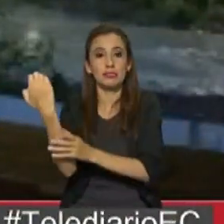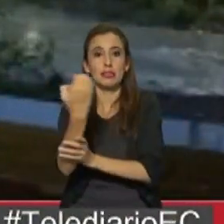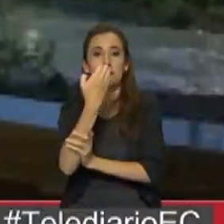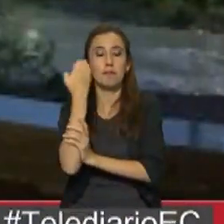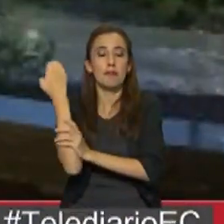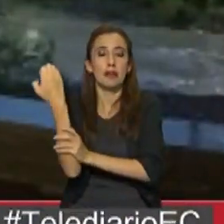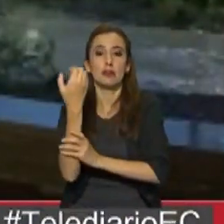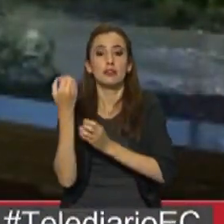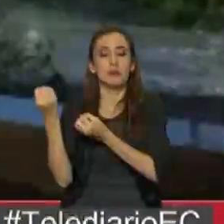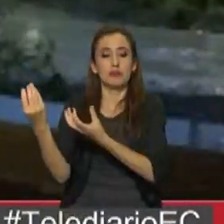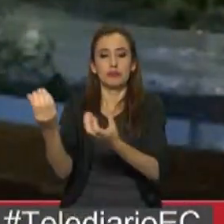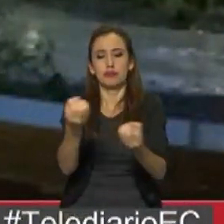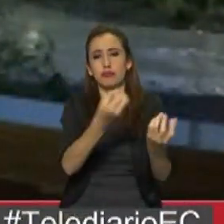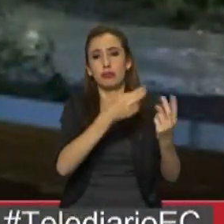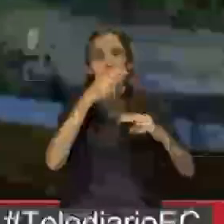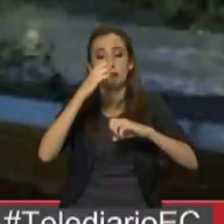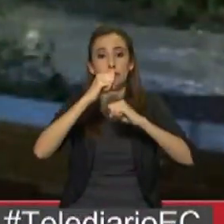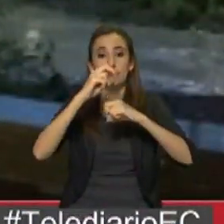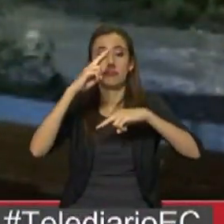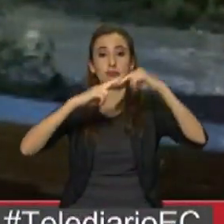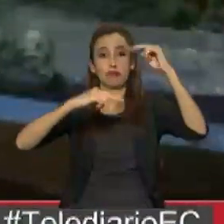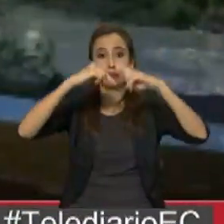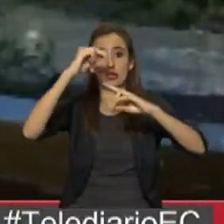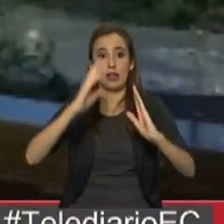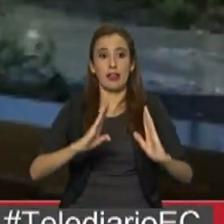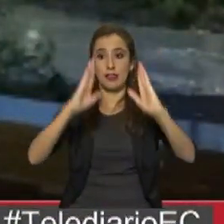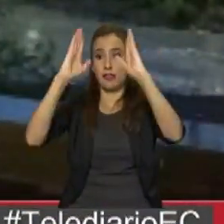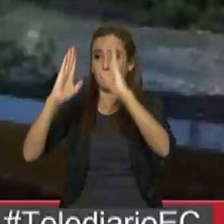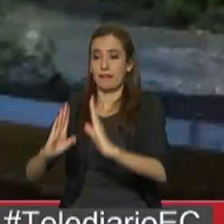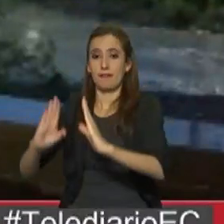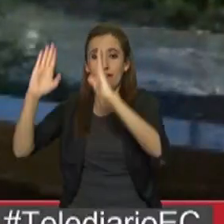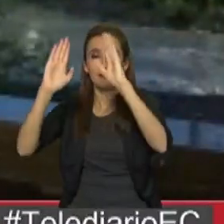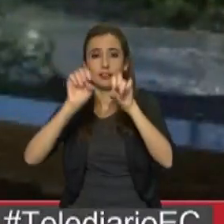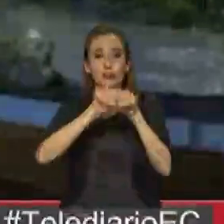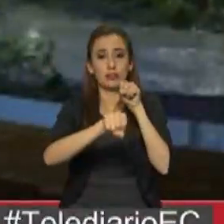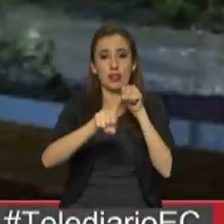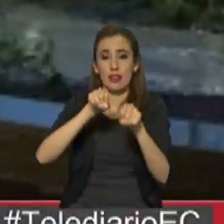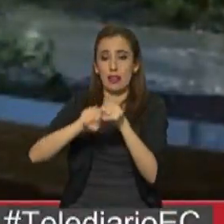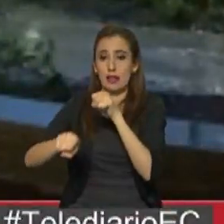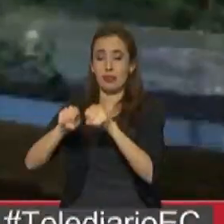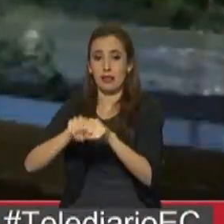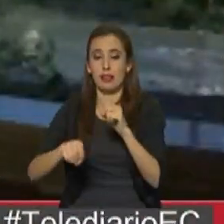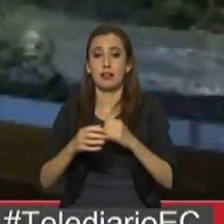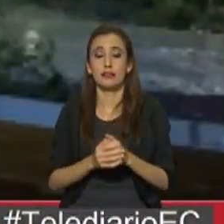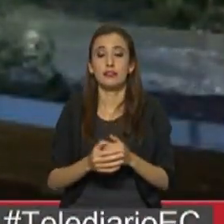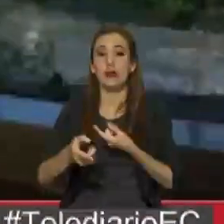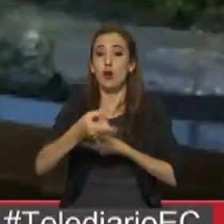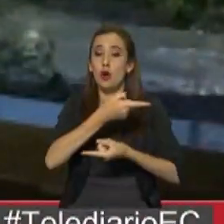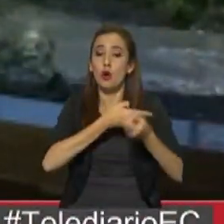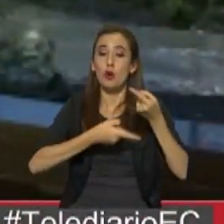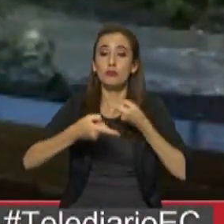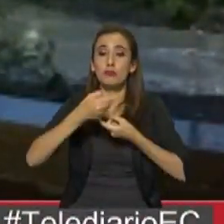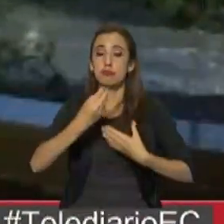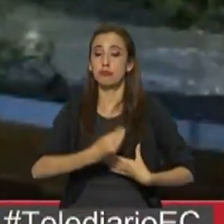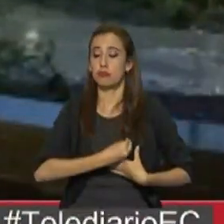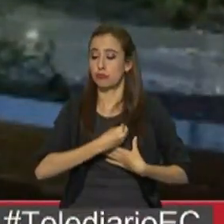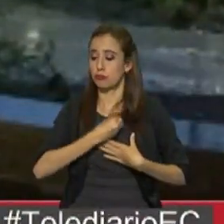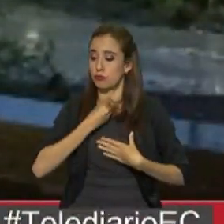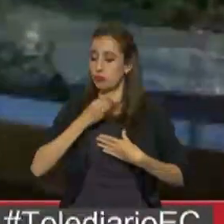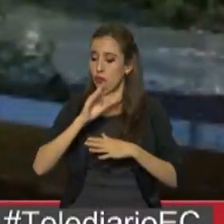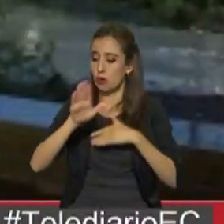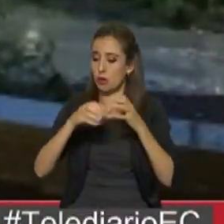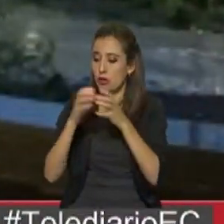que cientos de estructuras resultaron dañadas por las tormentas durante el fin de semana la pandemia del nuevo coronavirus las cifras